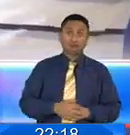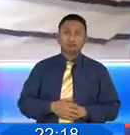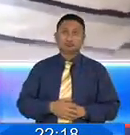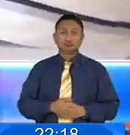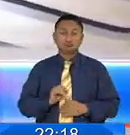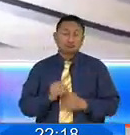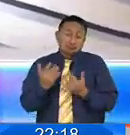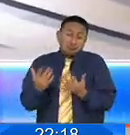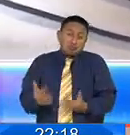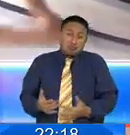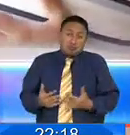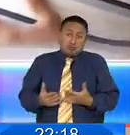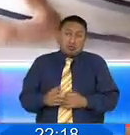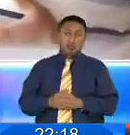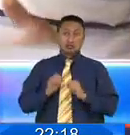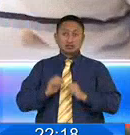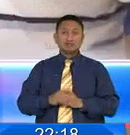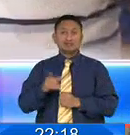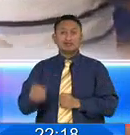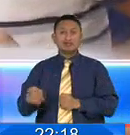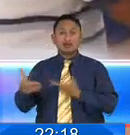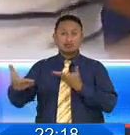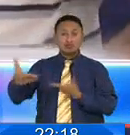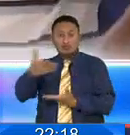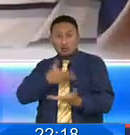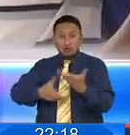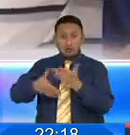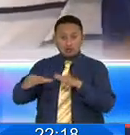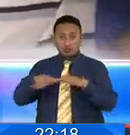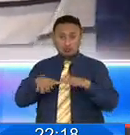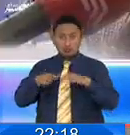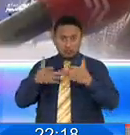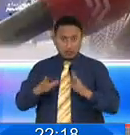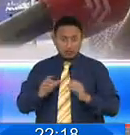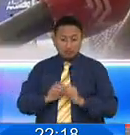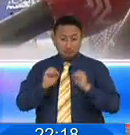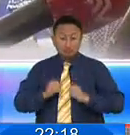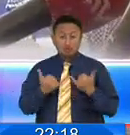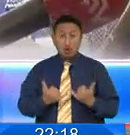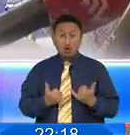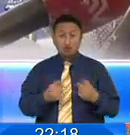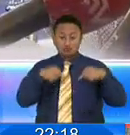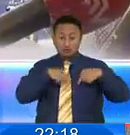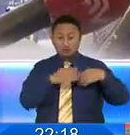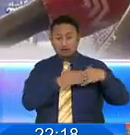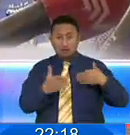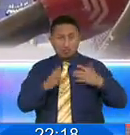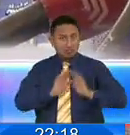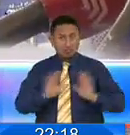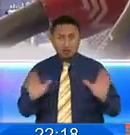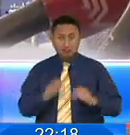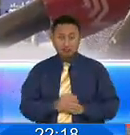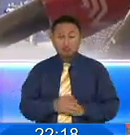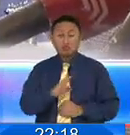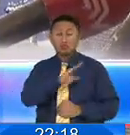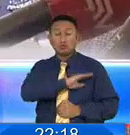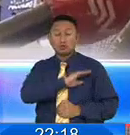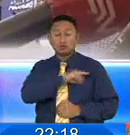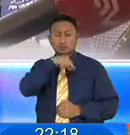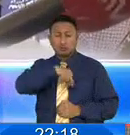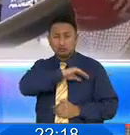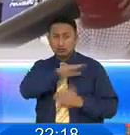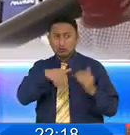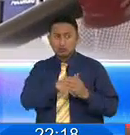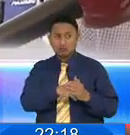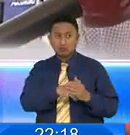esperando precisamente que esa interacción y esa coordinación se dé. Por lo pronto, nosotros estamos listos. Como municipio ya tenemos alrededor